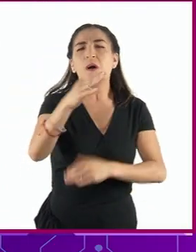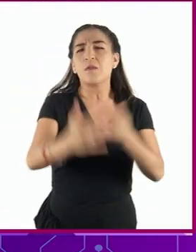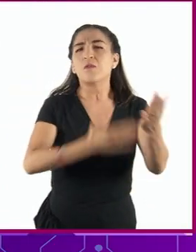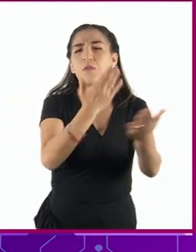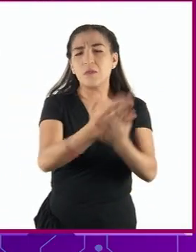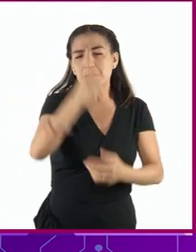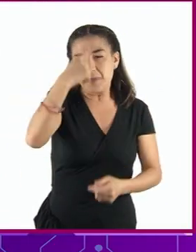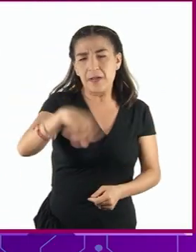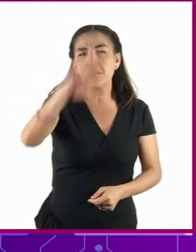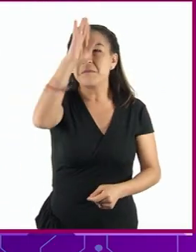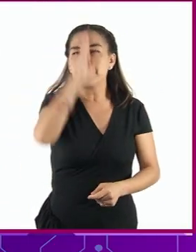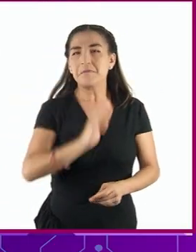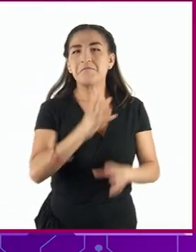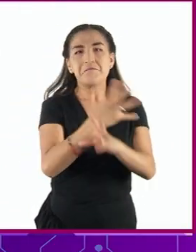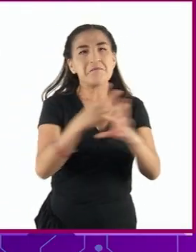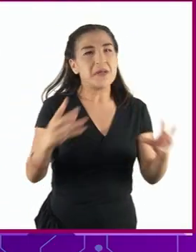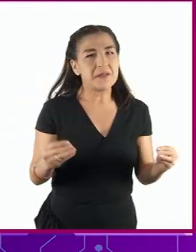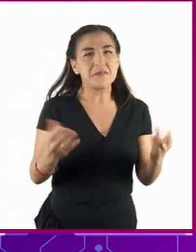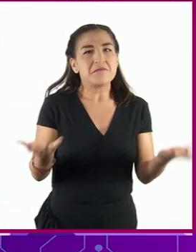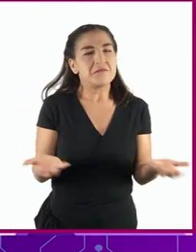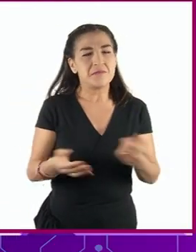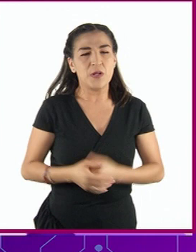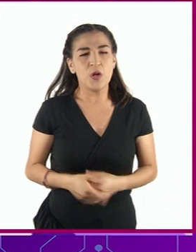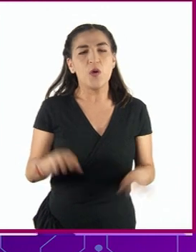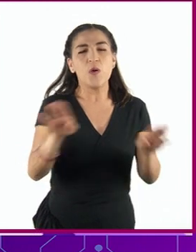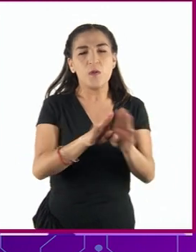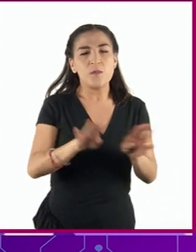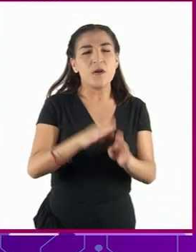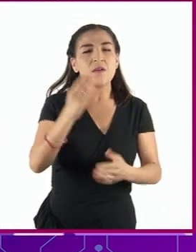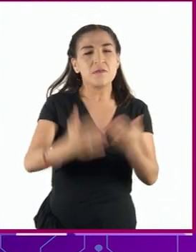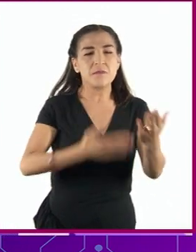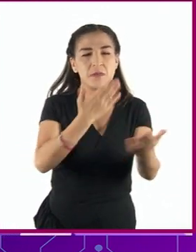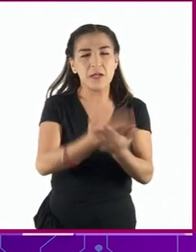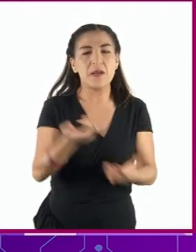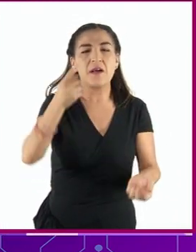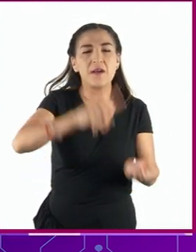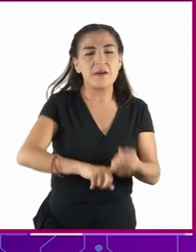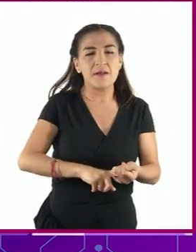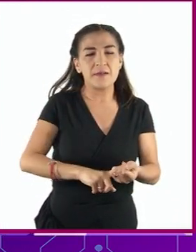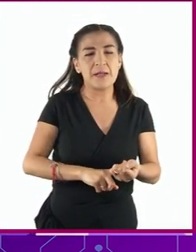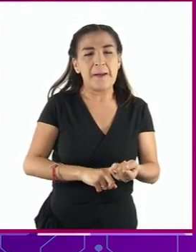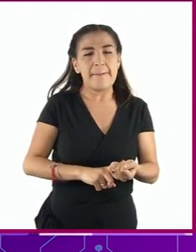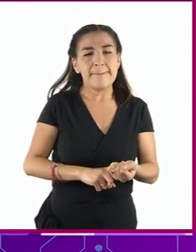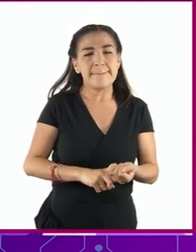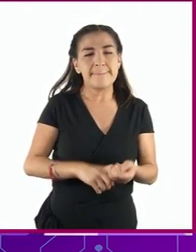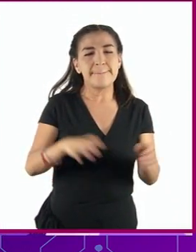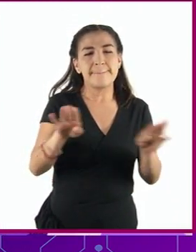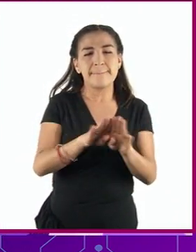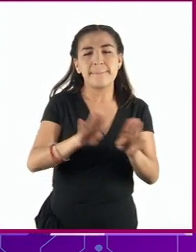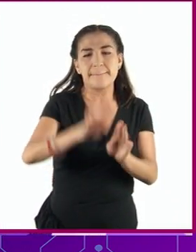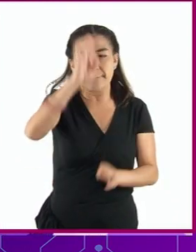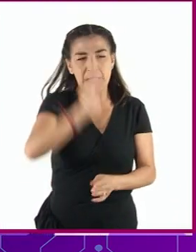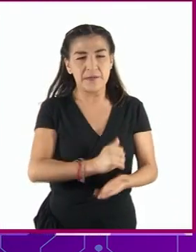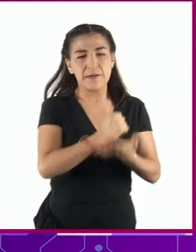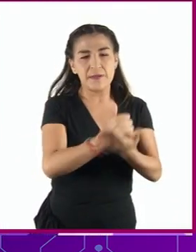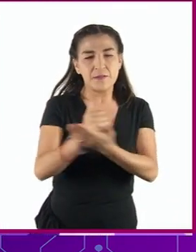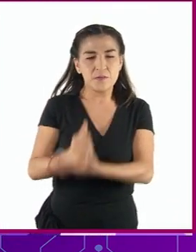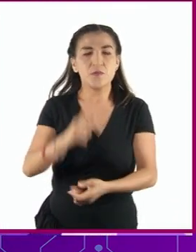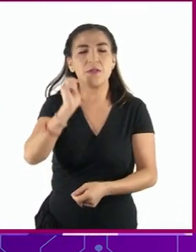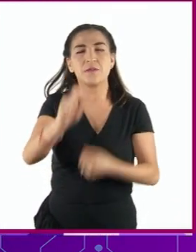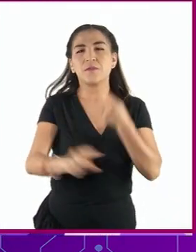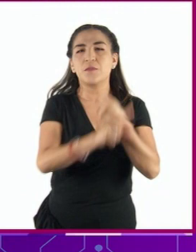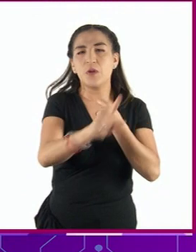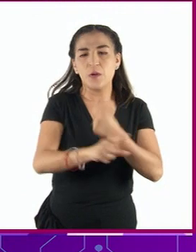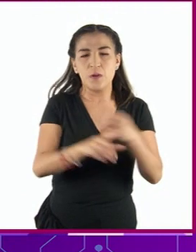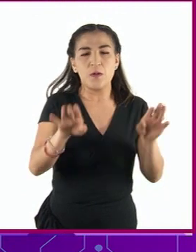de la mediación? ¿Cuáles son los principios de la mediación? ¿Qué situaciones no pueden resolverse a través